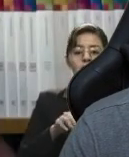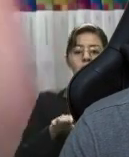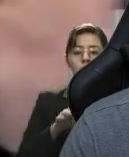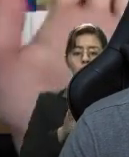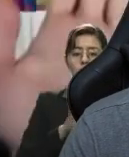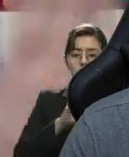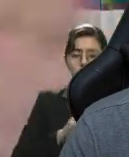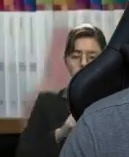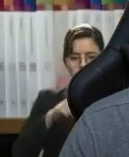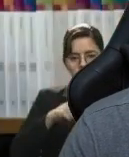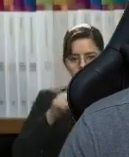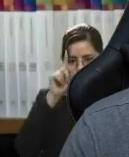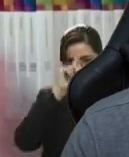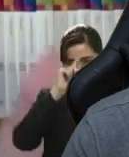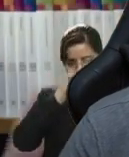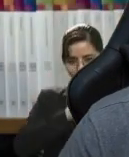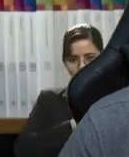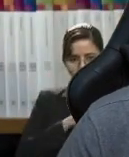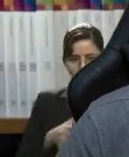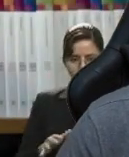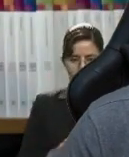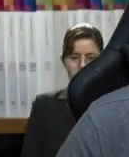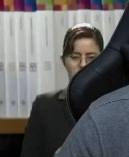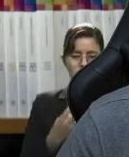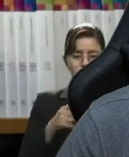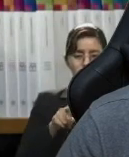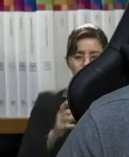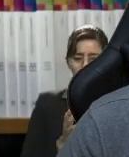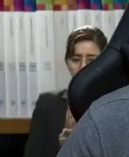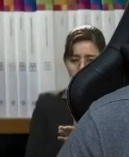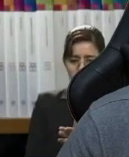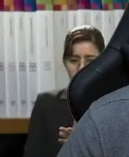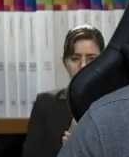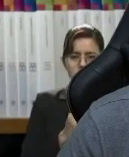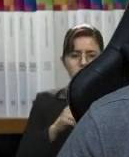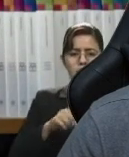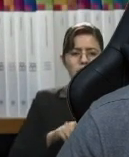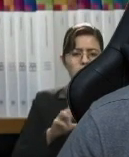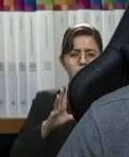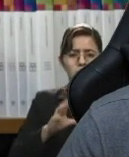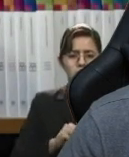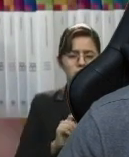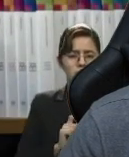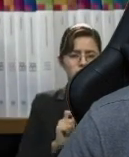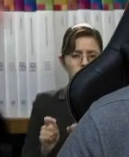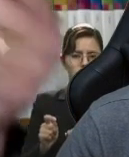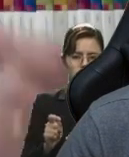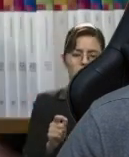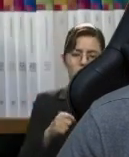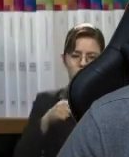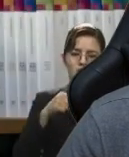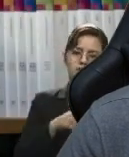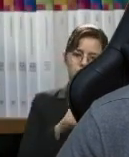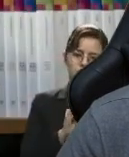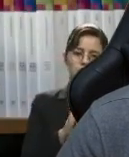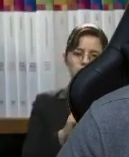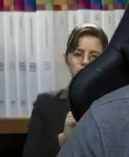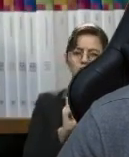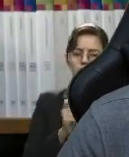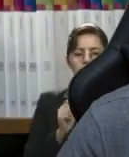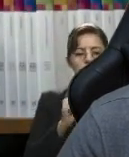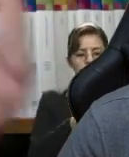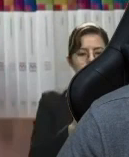general en la historia a todos los que ha tenido y todos los que tiene eso que demuestra que el sistema electoral funciona